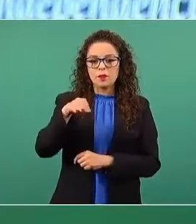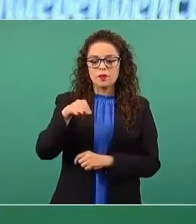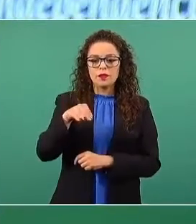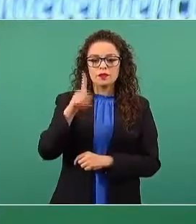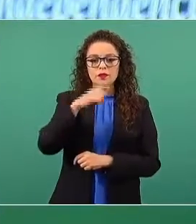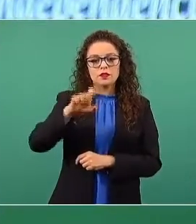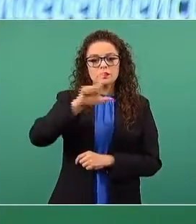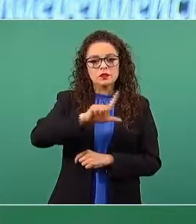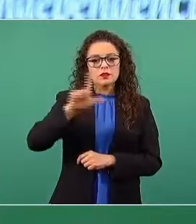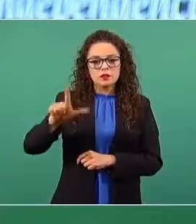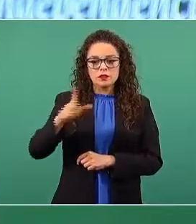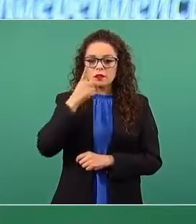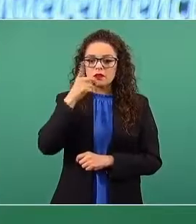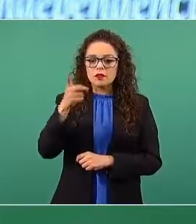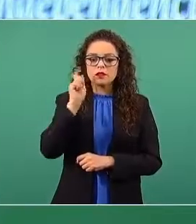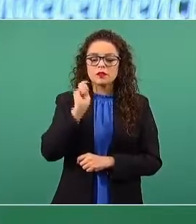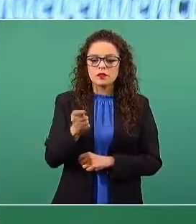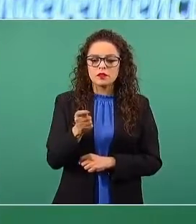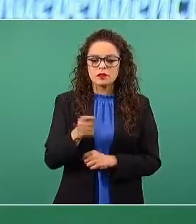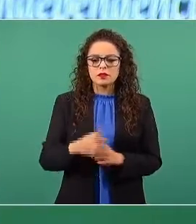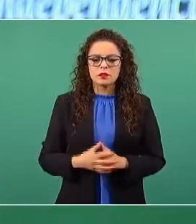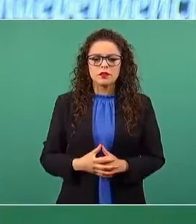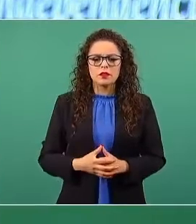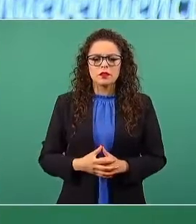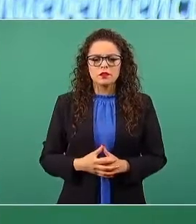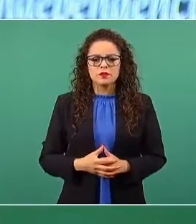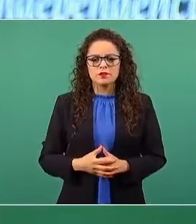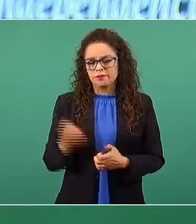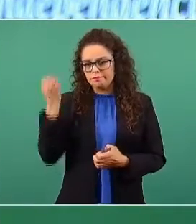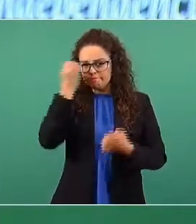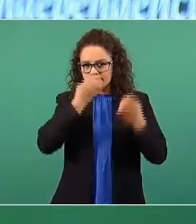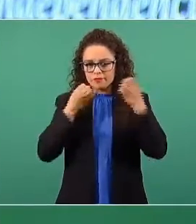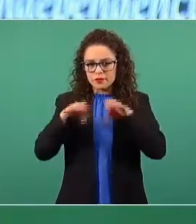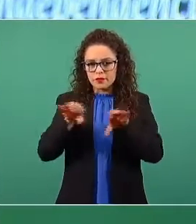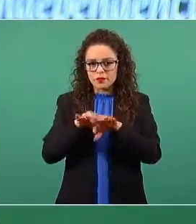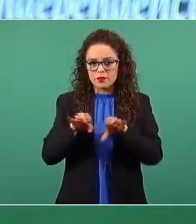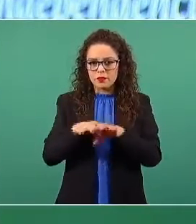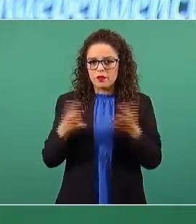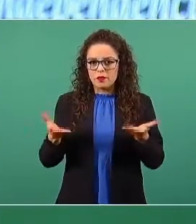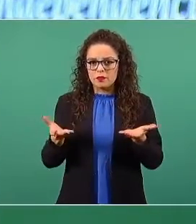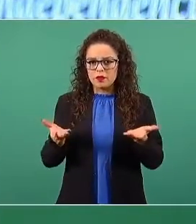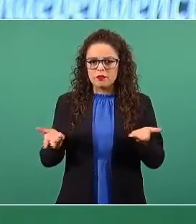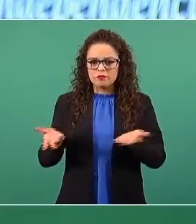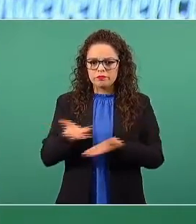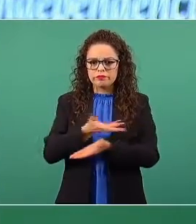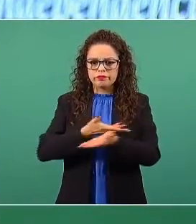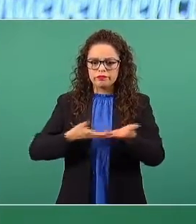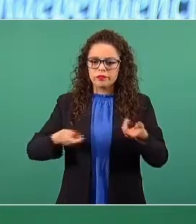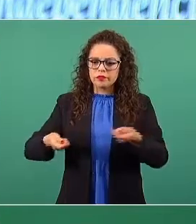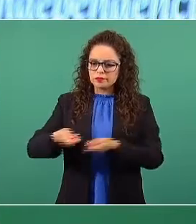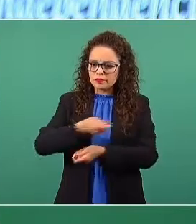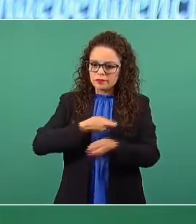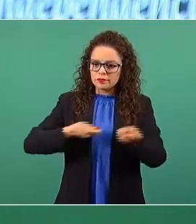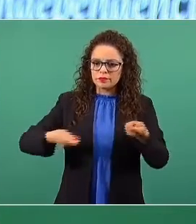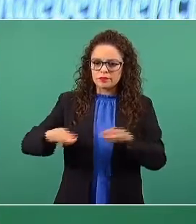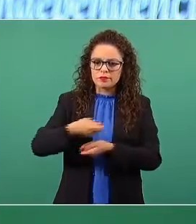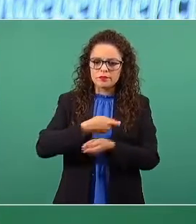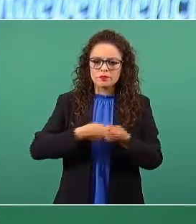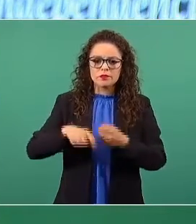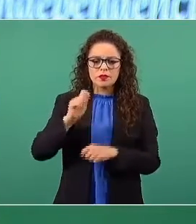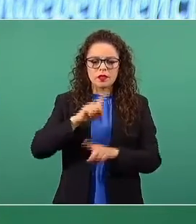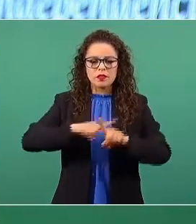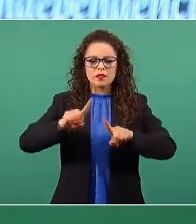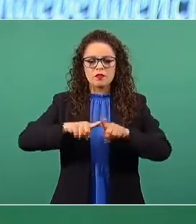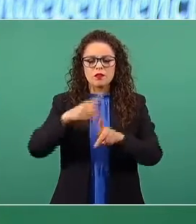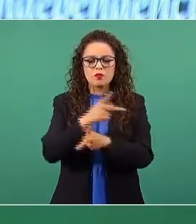en donde se establecían las condiciones del análisis de intercambiabilidad o bioequivalencia de los